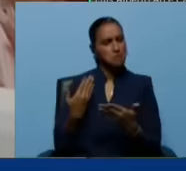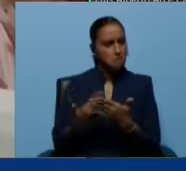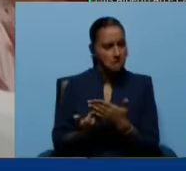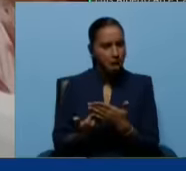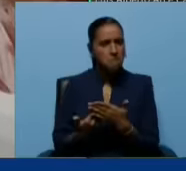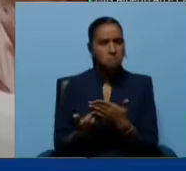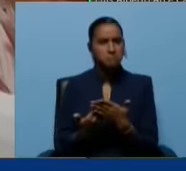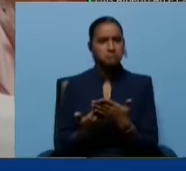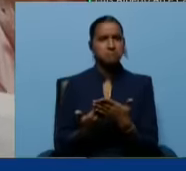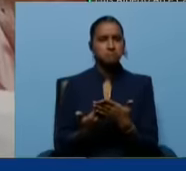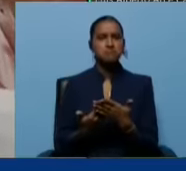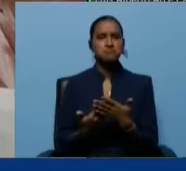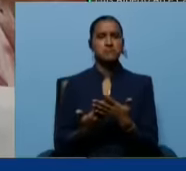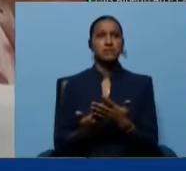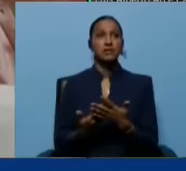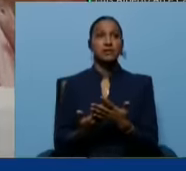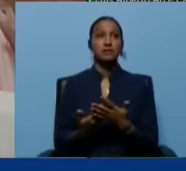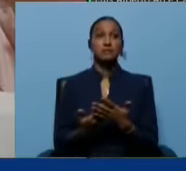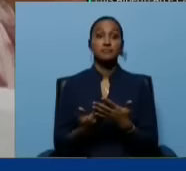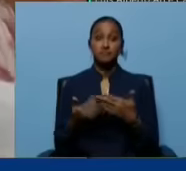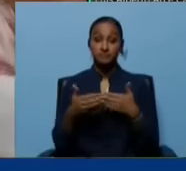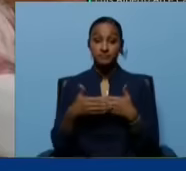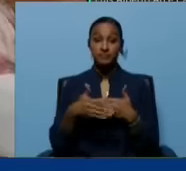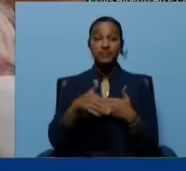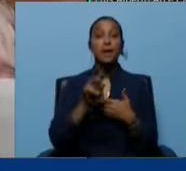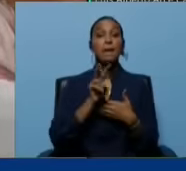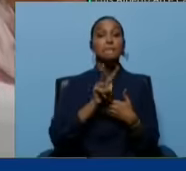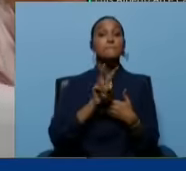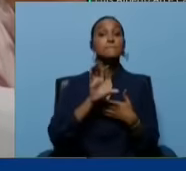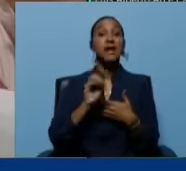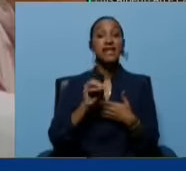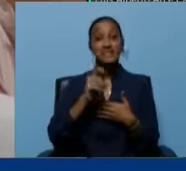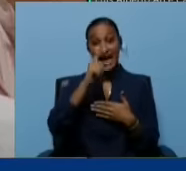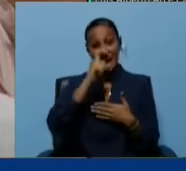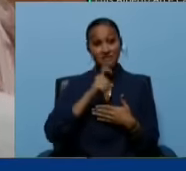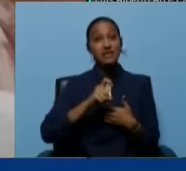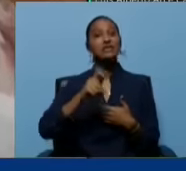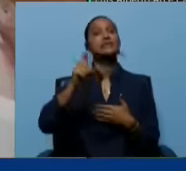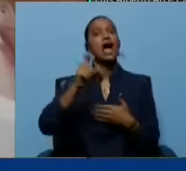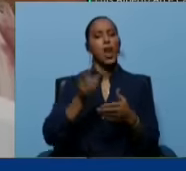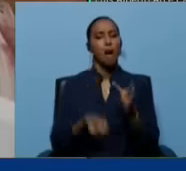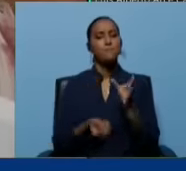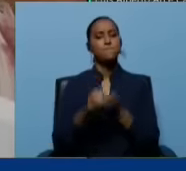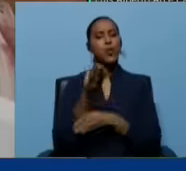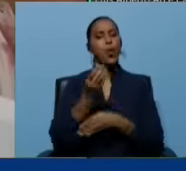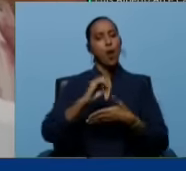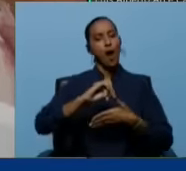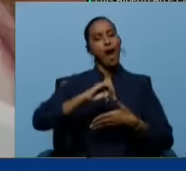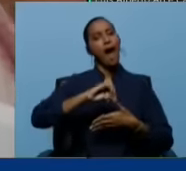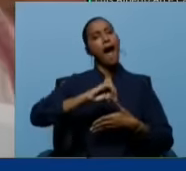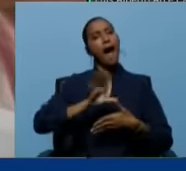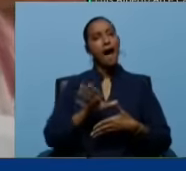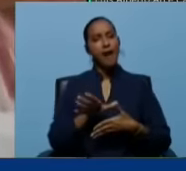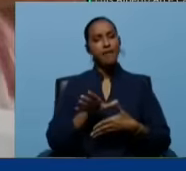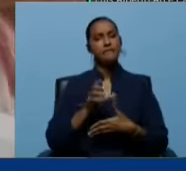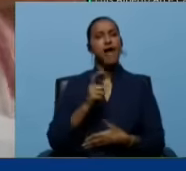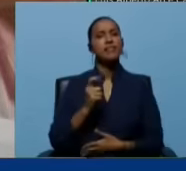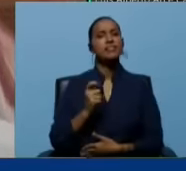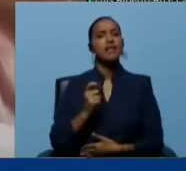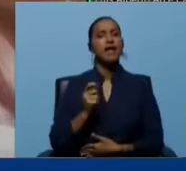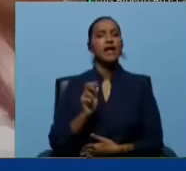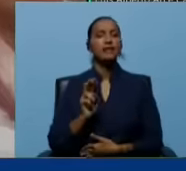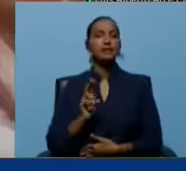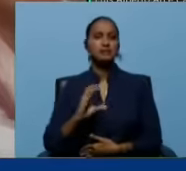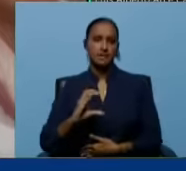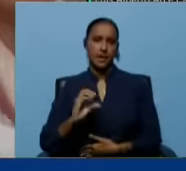del 20 aniversario de la creación del ALBA TCP, en un momento en que América Latina